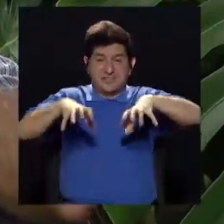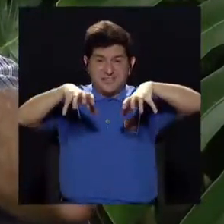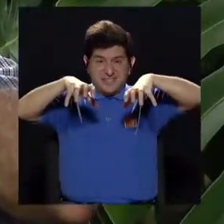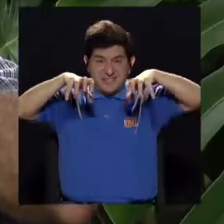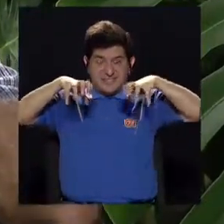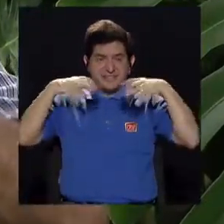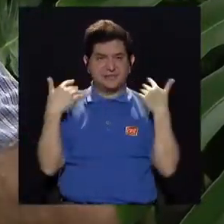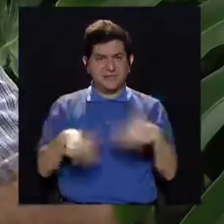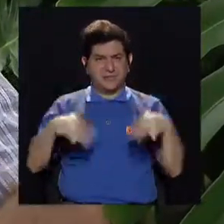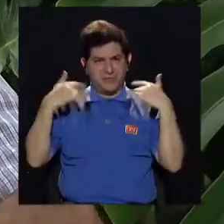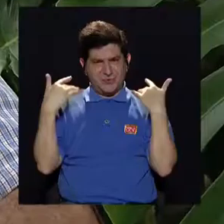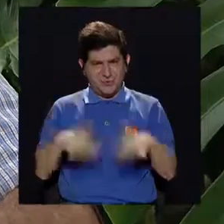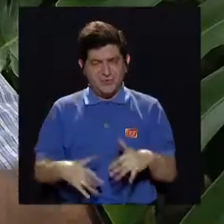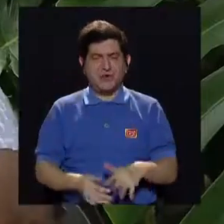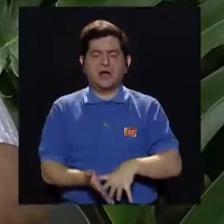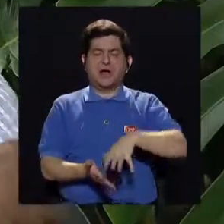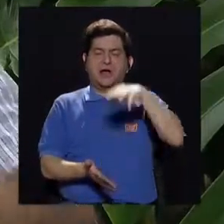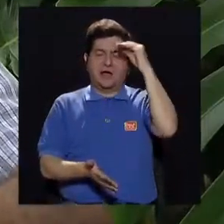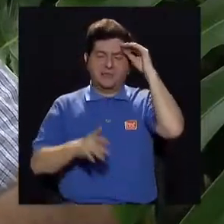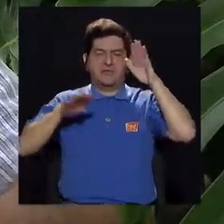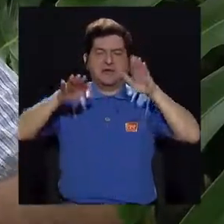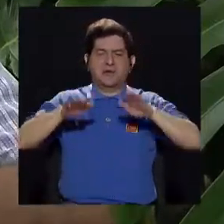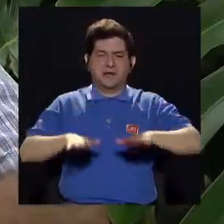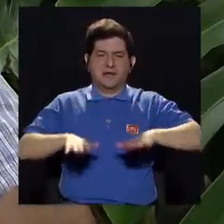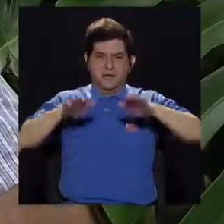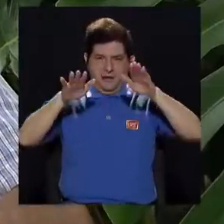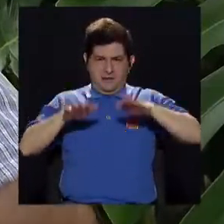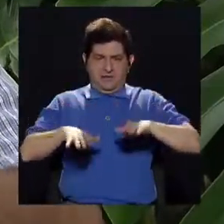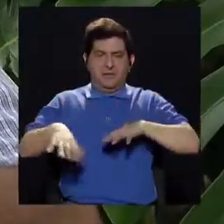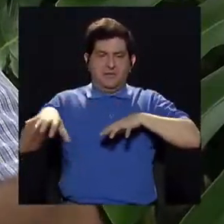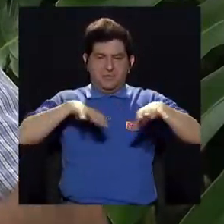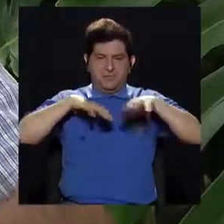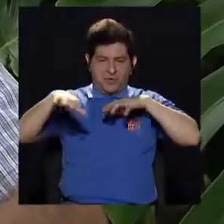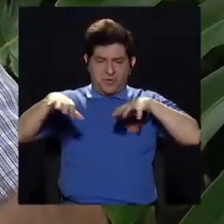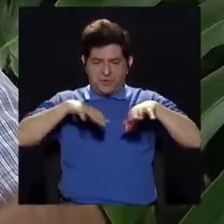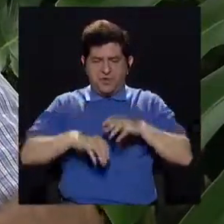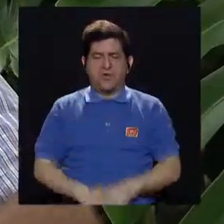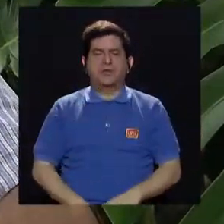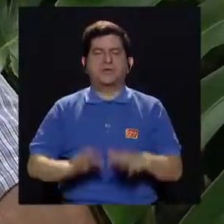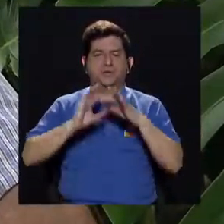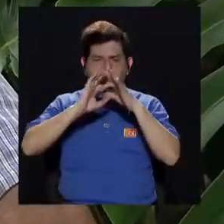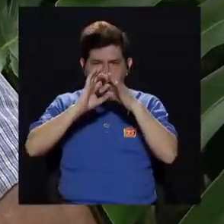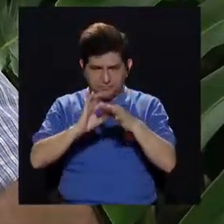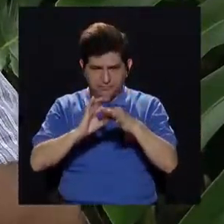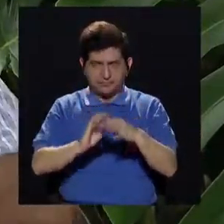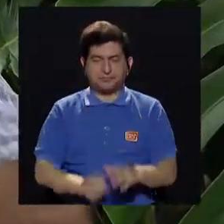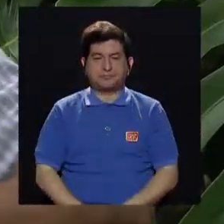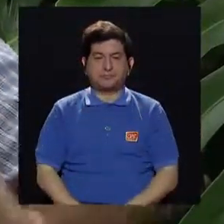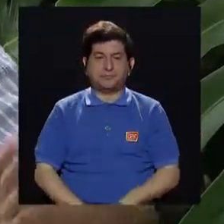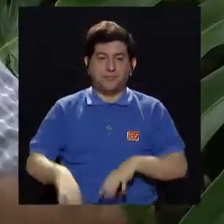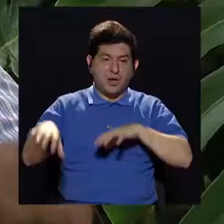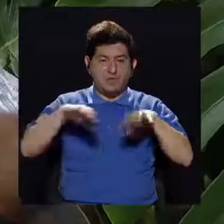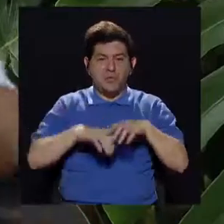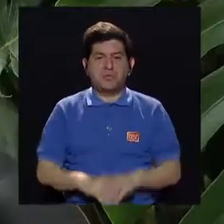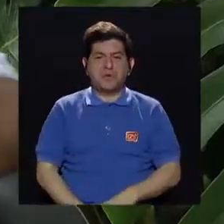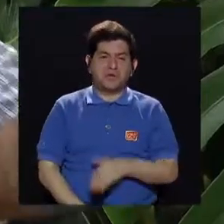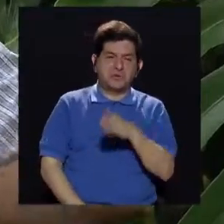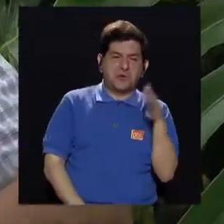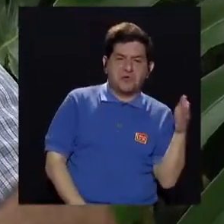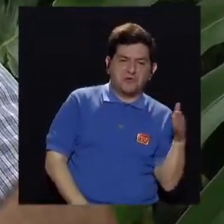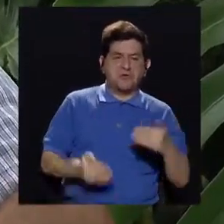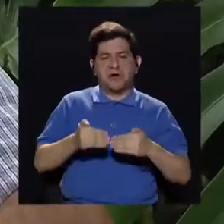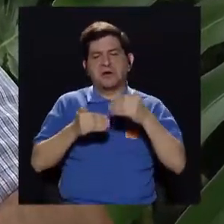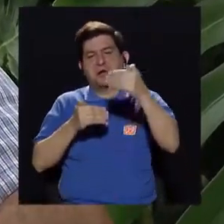Físico, una tensión muy grande. Entonces hay que aprender a relajar los brazos. Los brazos tienen que moverse armónicamente, ¿verdad? El que los mueva un poquito para afuera